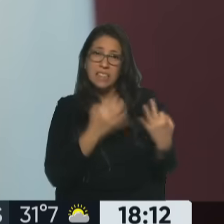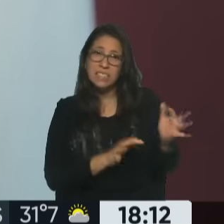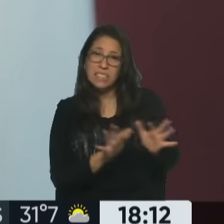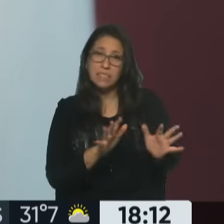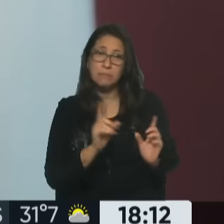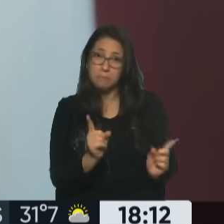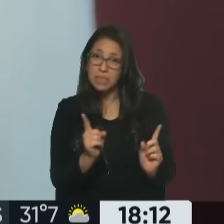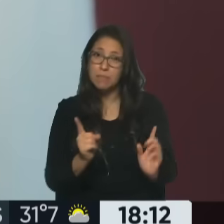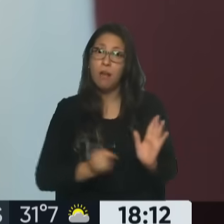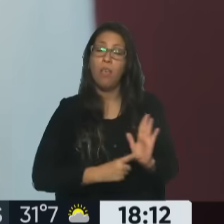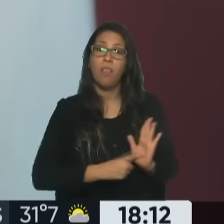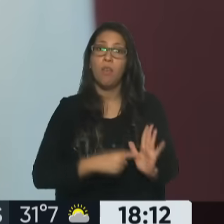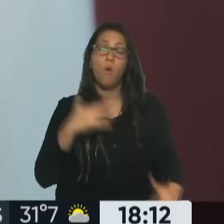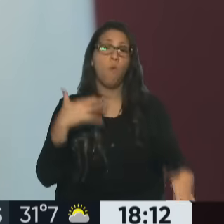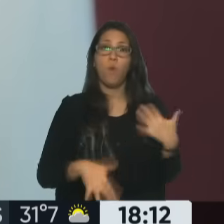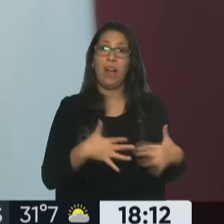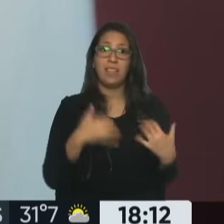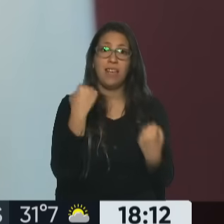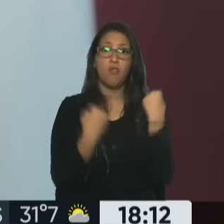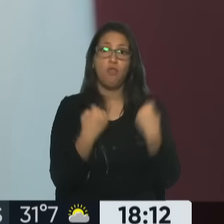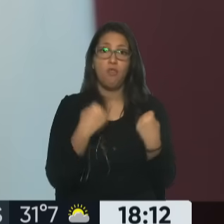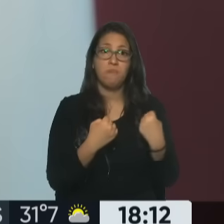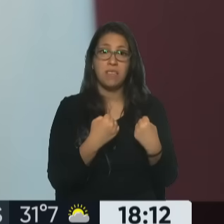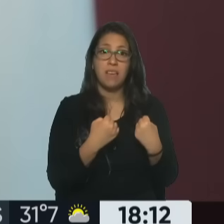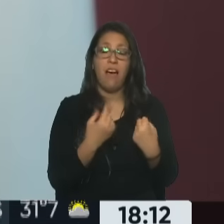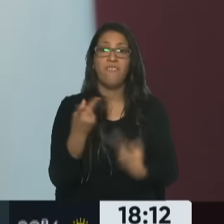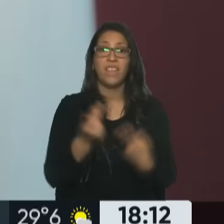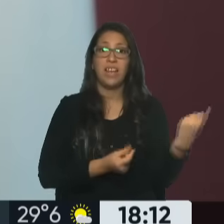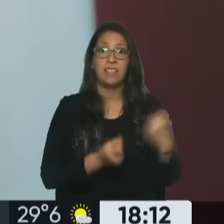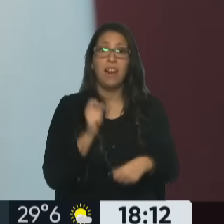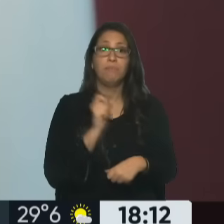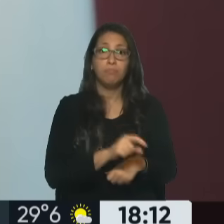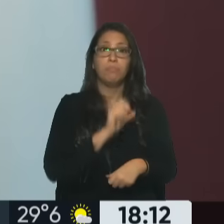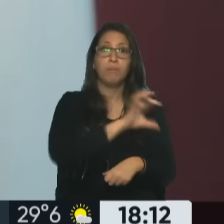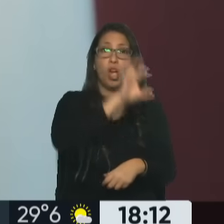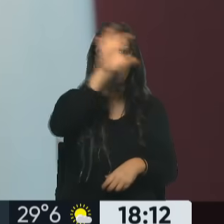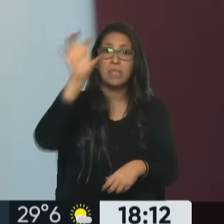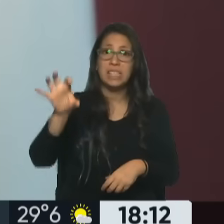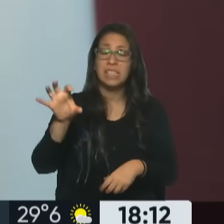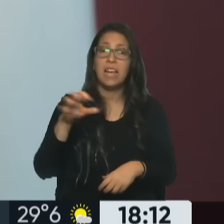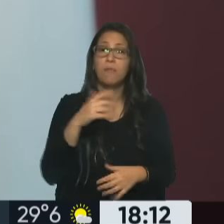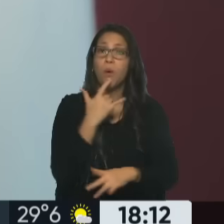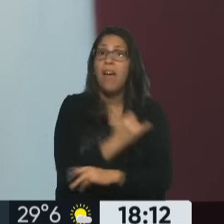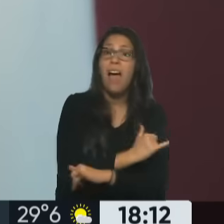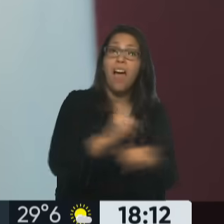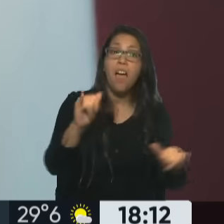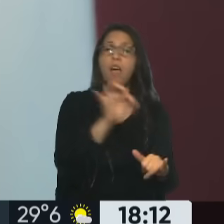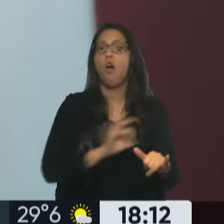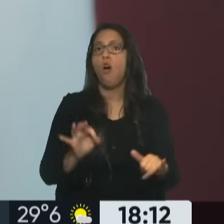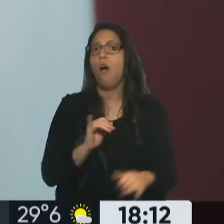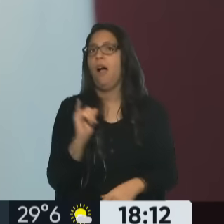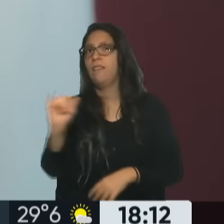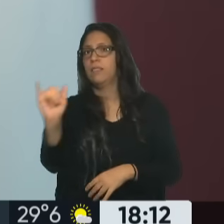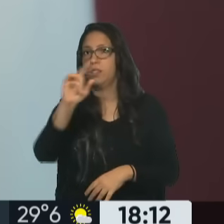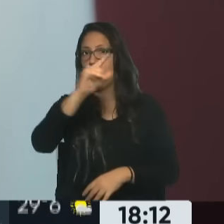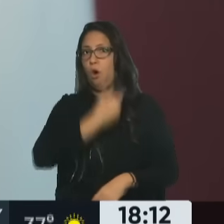declaran en medida en situación de emergencia económica y financiera por lo menos van a hacer el planteo de esta necesidad al